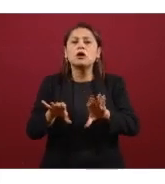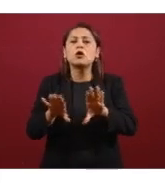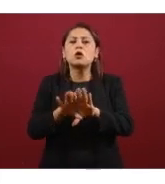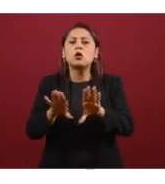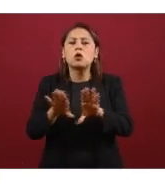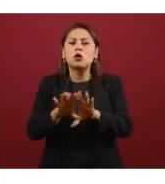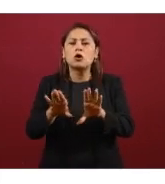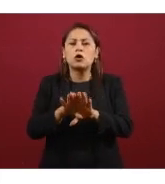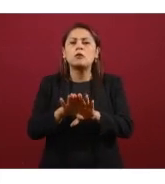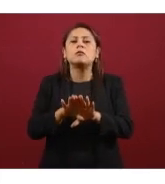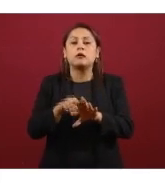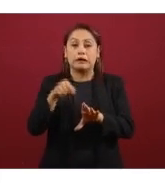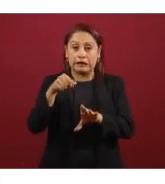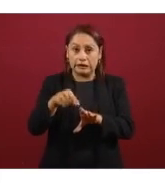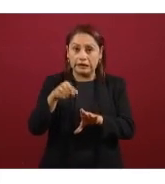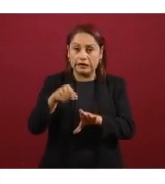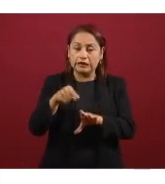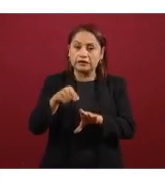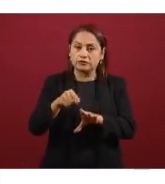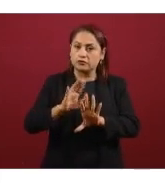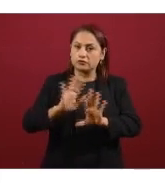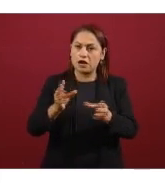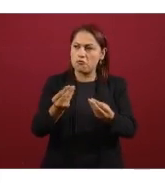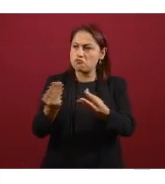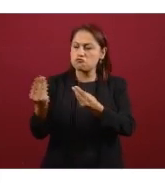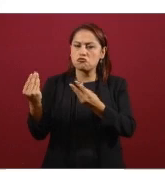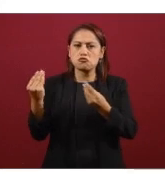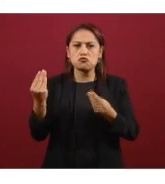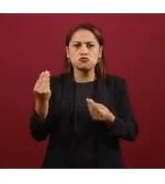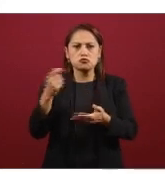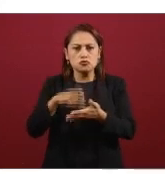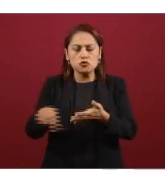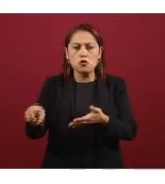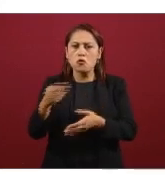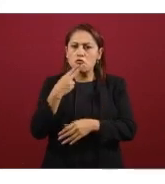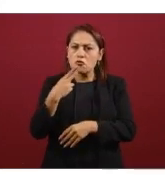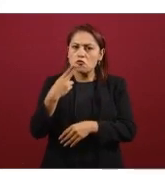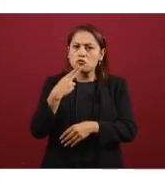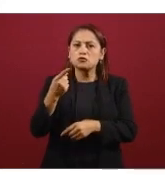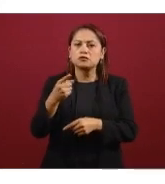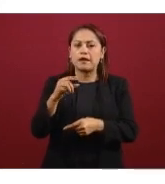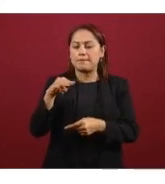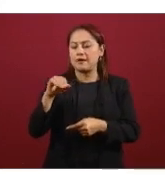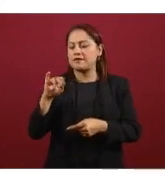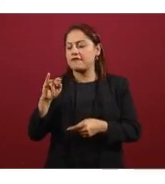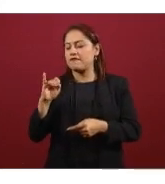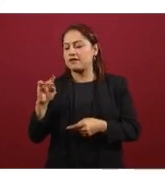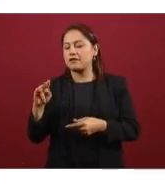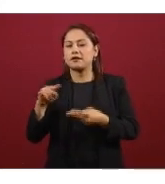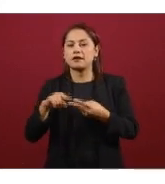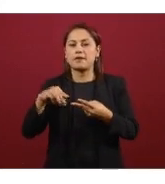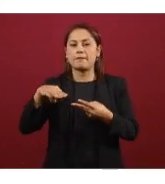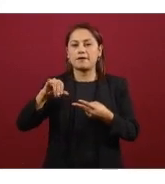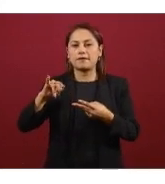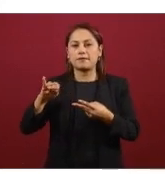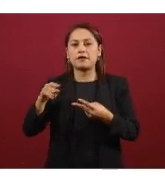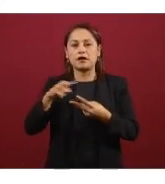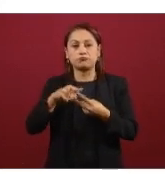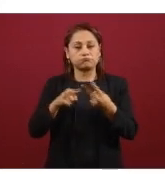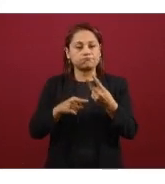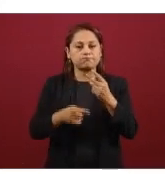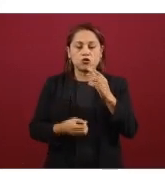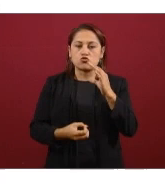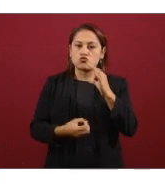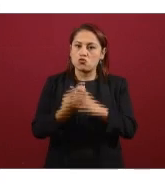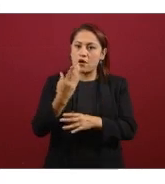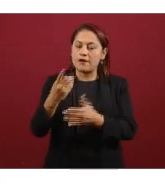ya un problema, una pandemia en nuestro país, particularmente la metanfetamina y el fentanilo, que es una nueva droga que